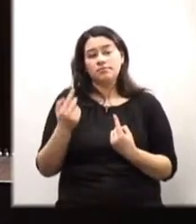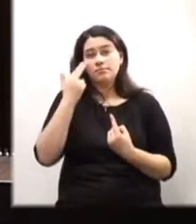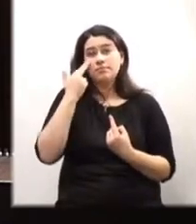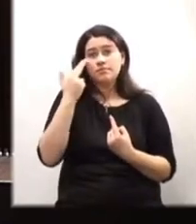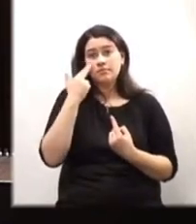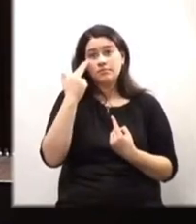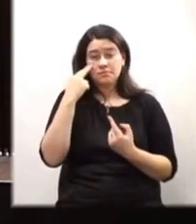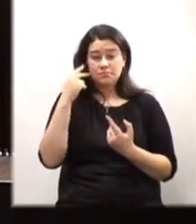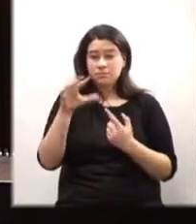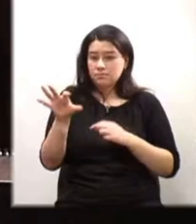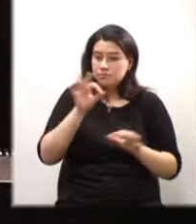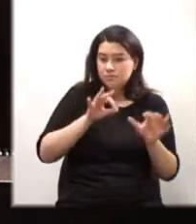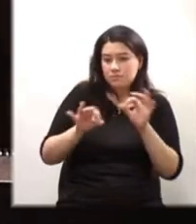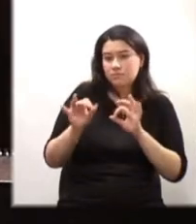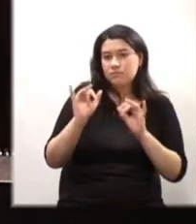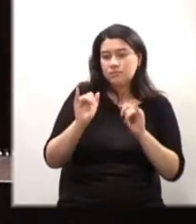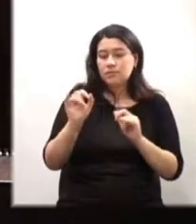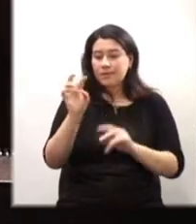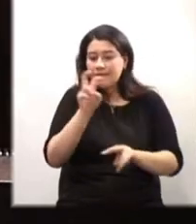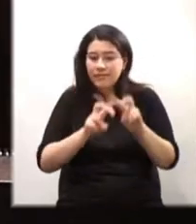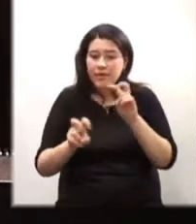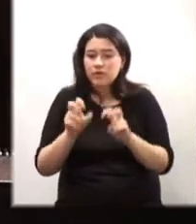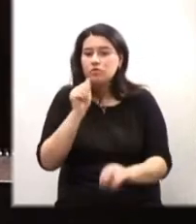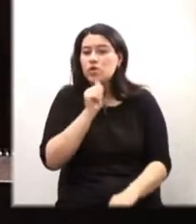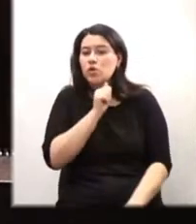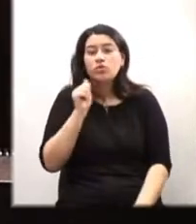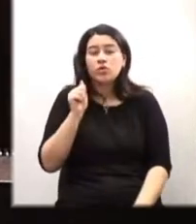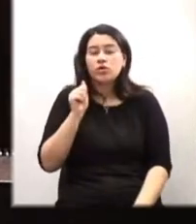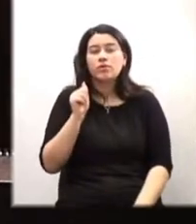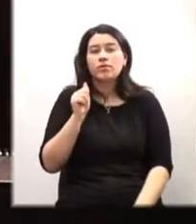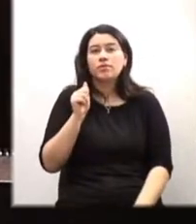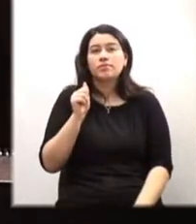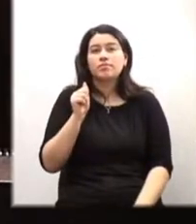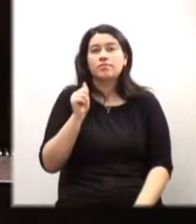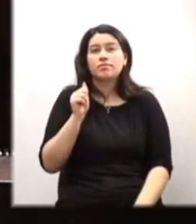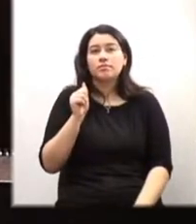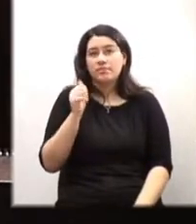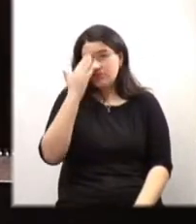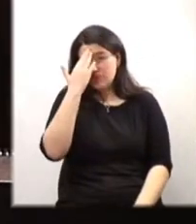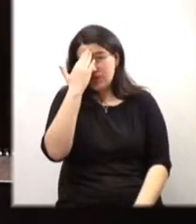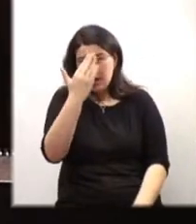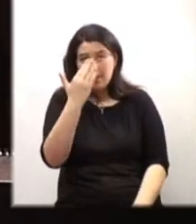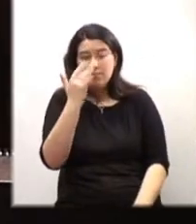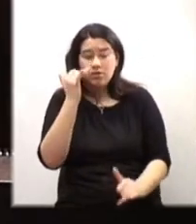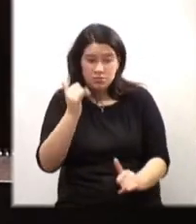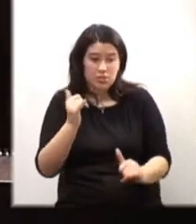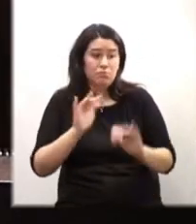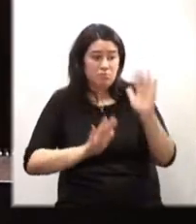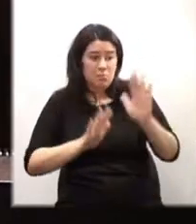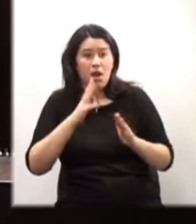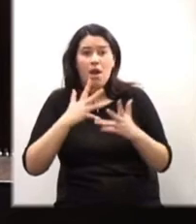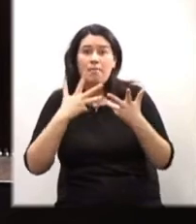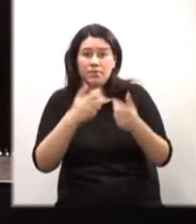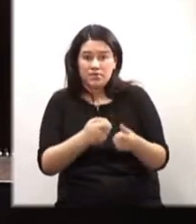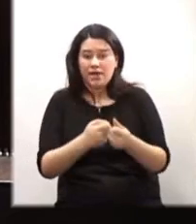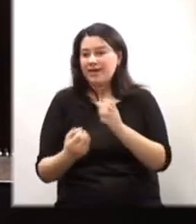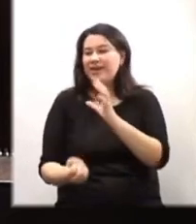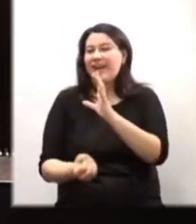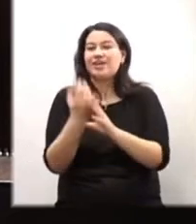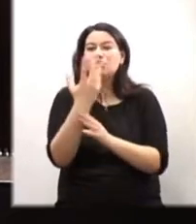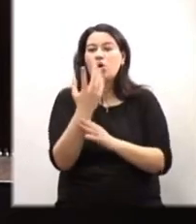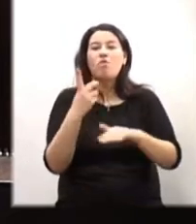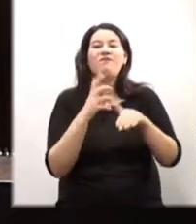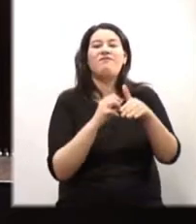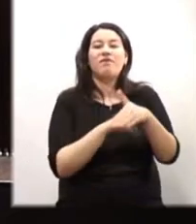problemáticas que estaban planteadas e intentaron darle soluciones. Entonces, y hay cosas que el Frente Amplio va a acompañar en el sentido, la creación del